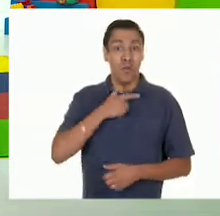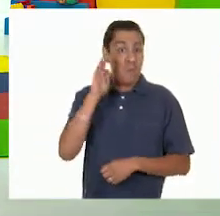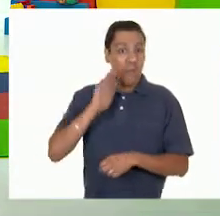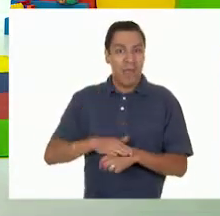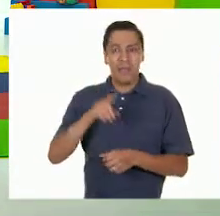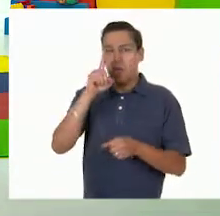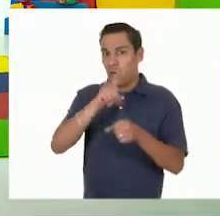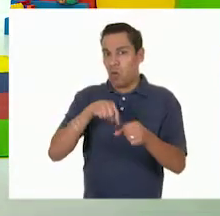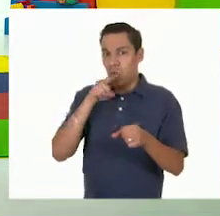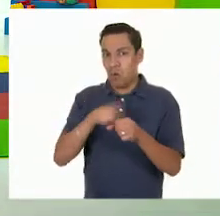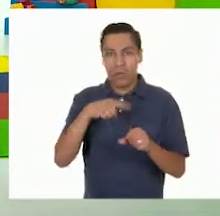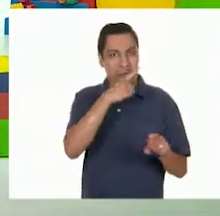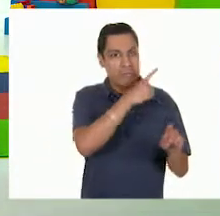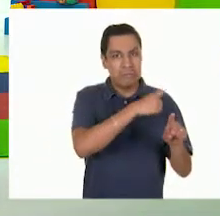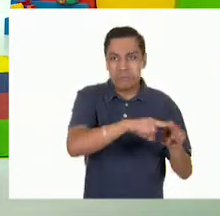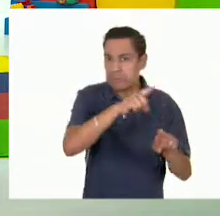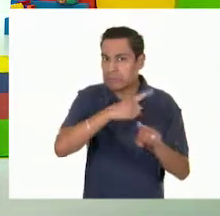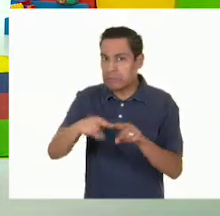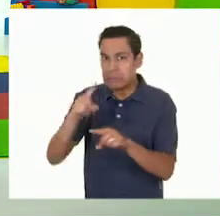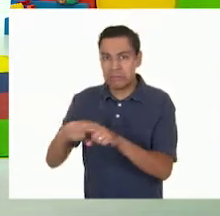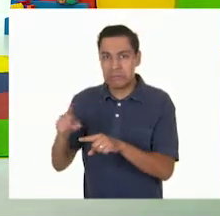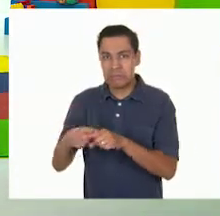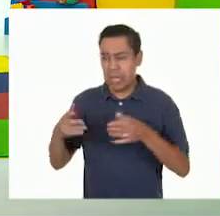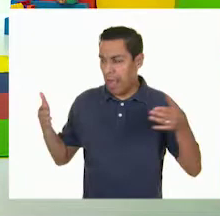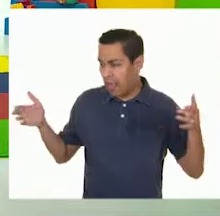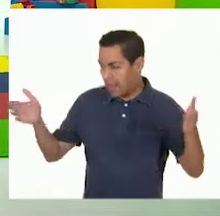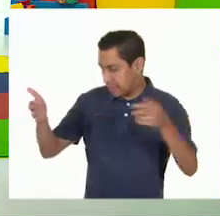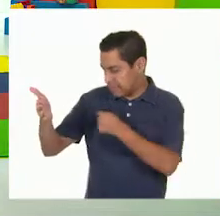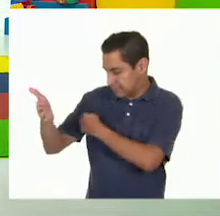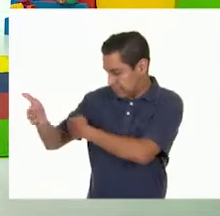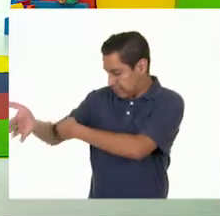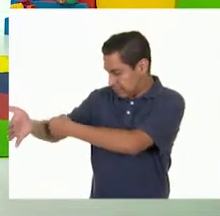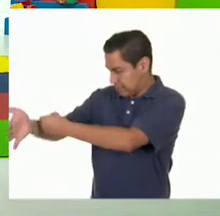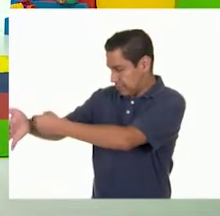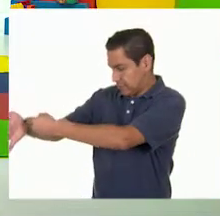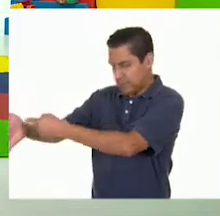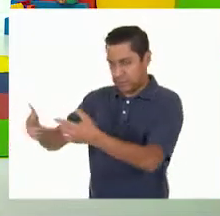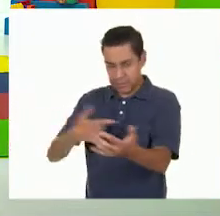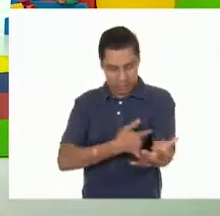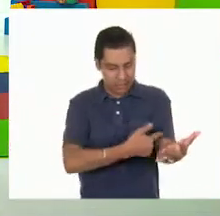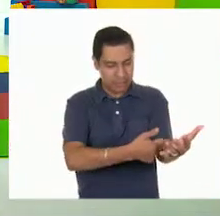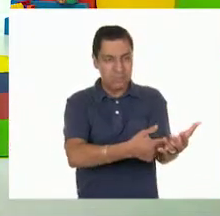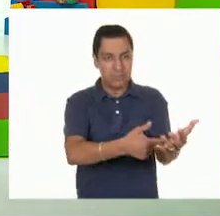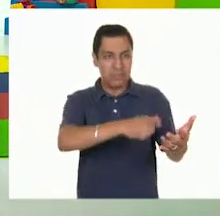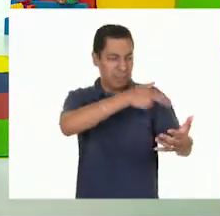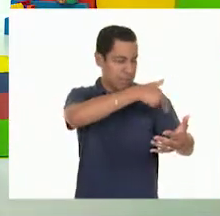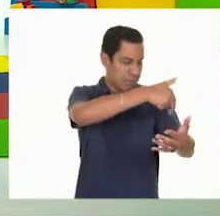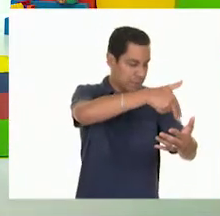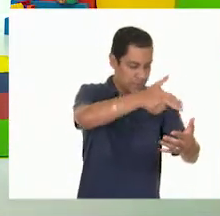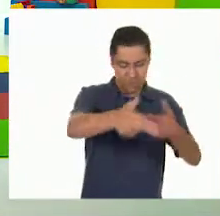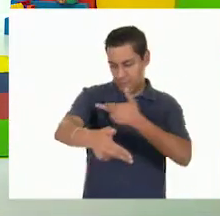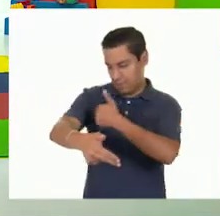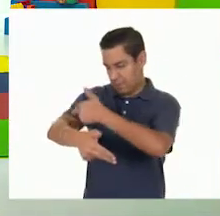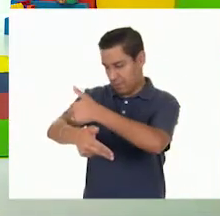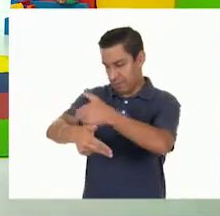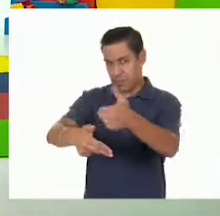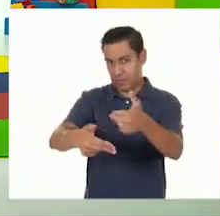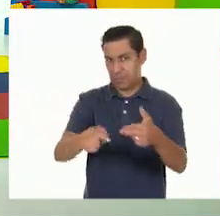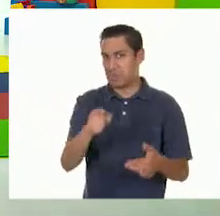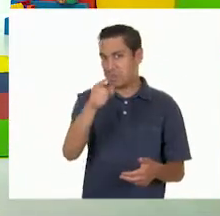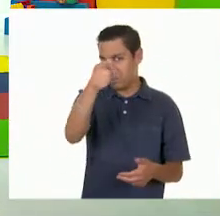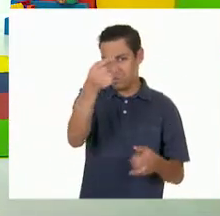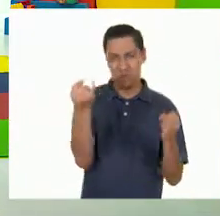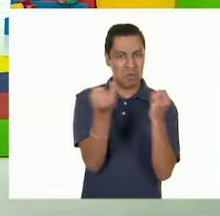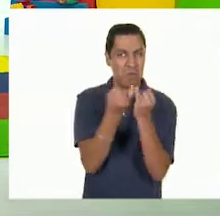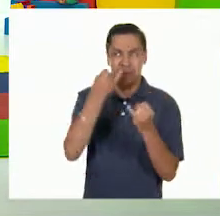colores que utilizaste sobre todo aquí en las alas me gusta mucho que bueno que te gustó pues al crear un alebrije puedes